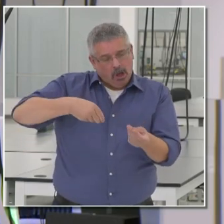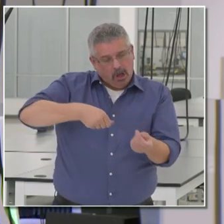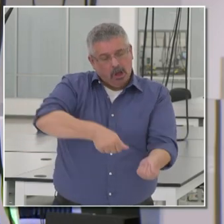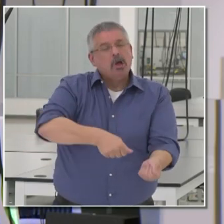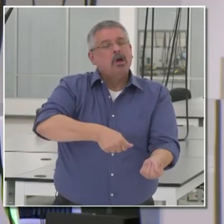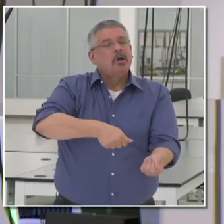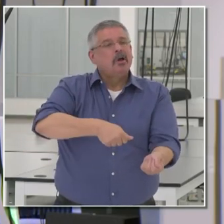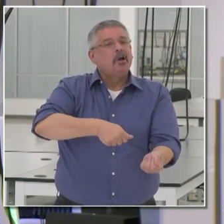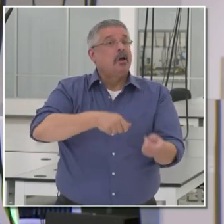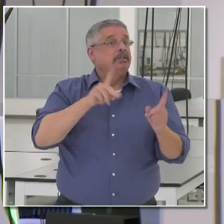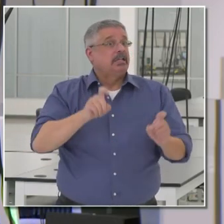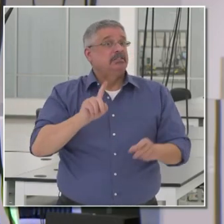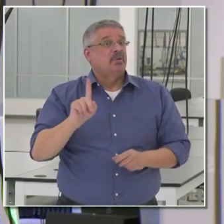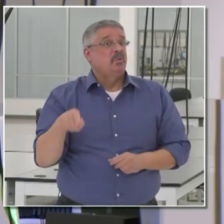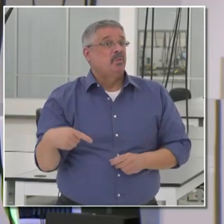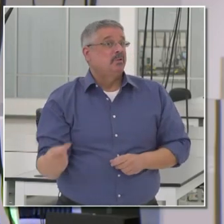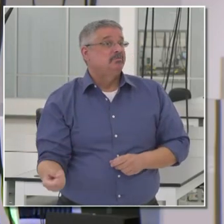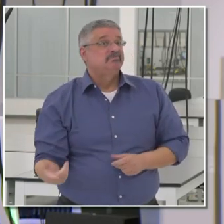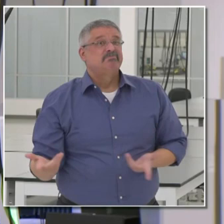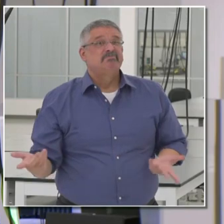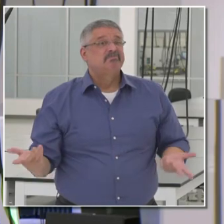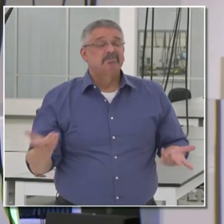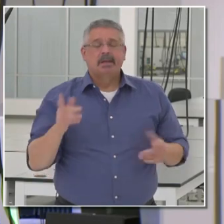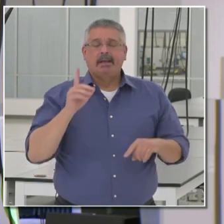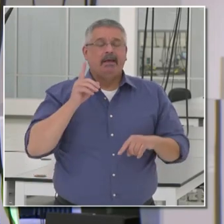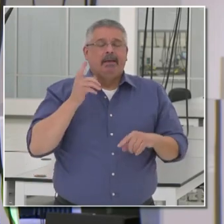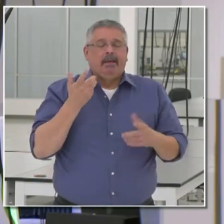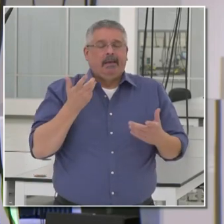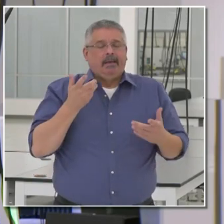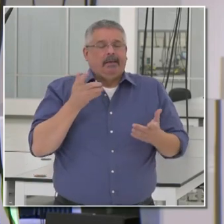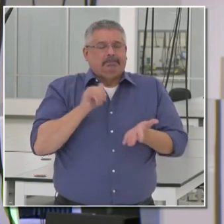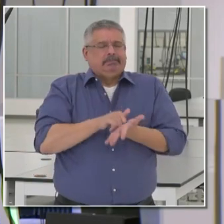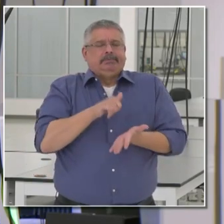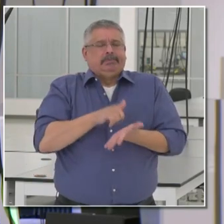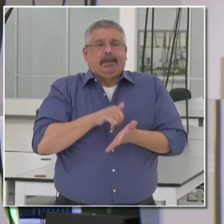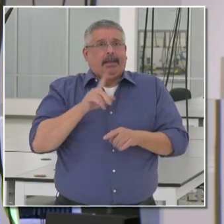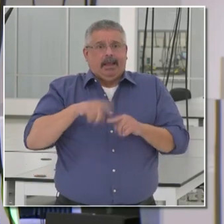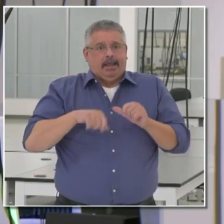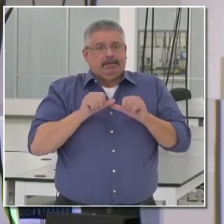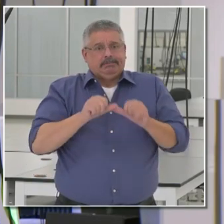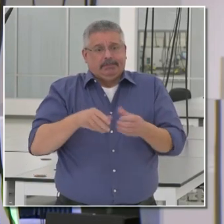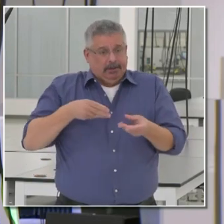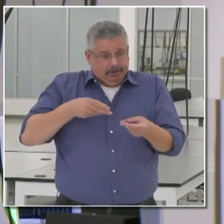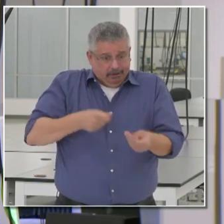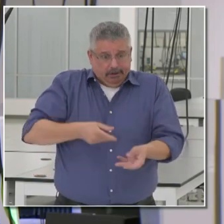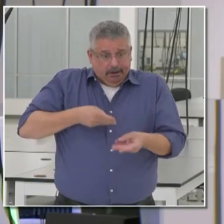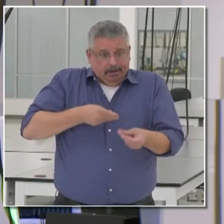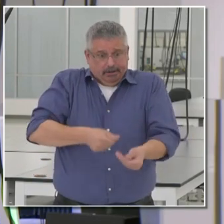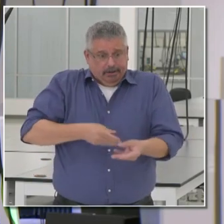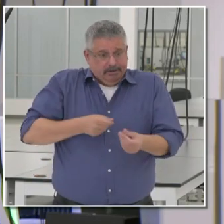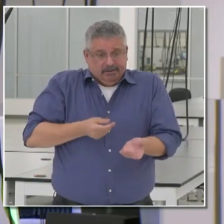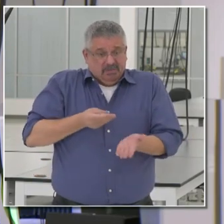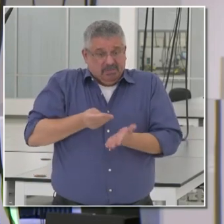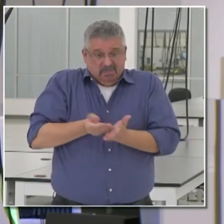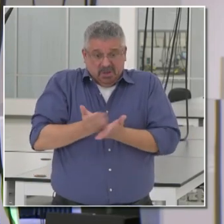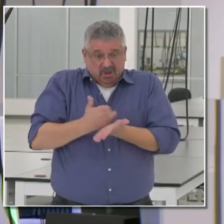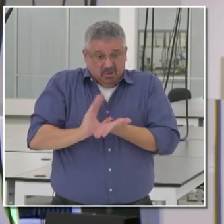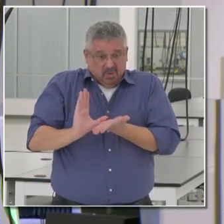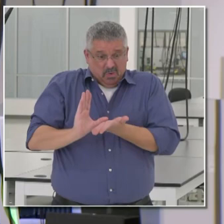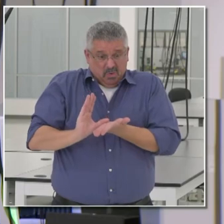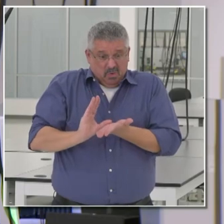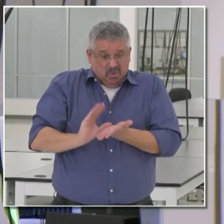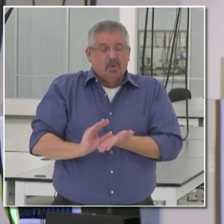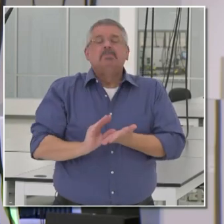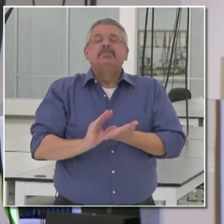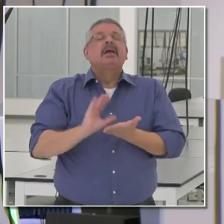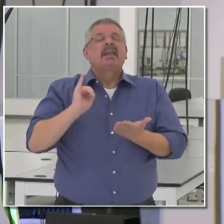gastado solamente en hacer las pruebas y no podemos seguir por ese camino no tiene sentido económico ni fiscal por